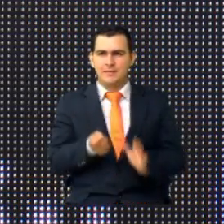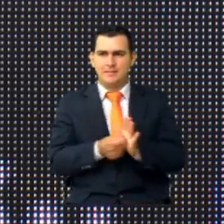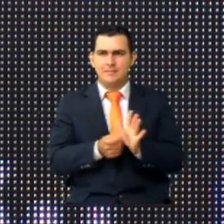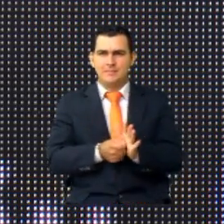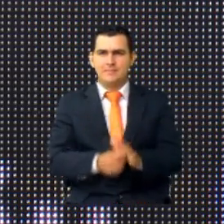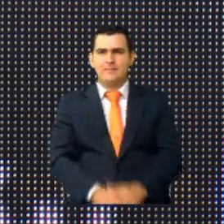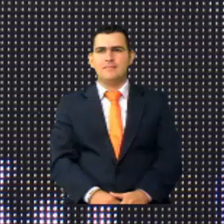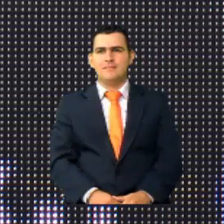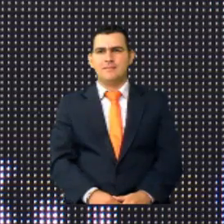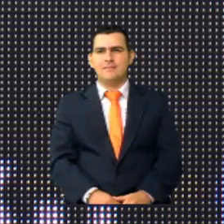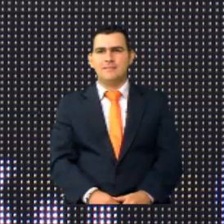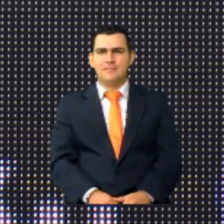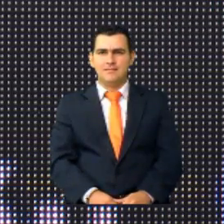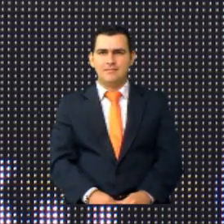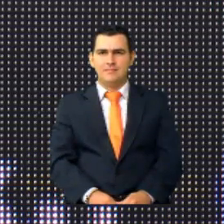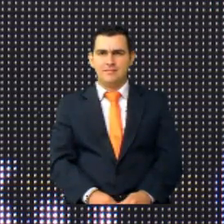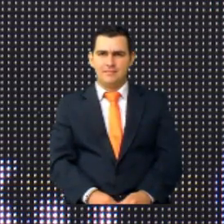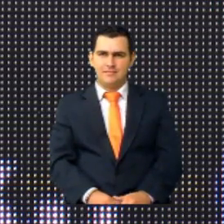acá. No.